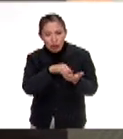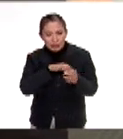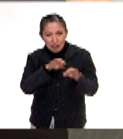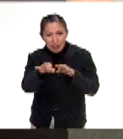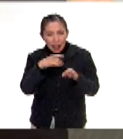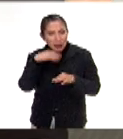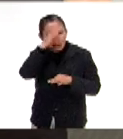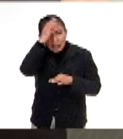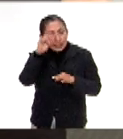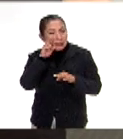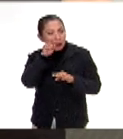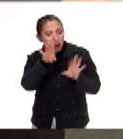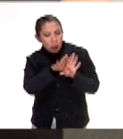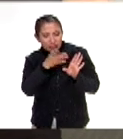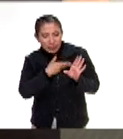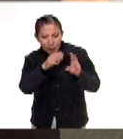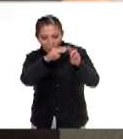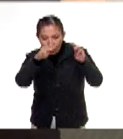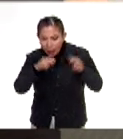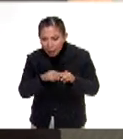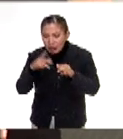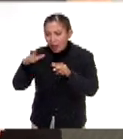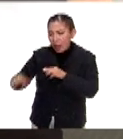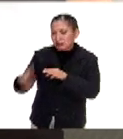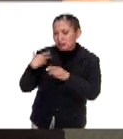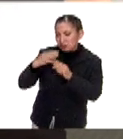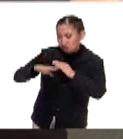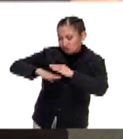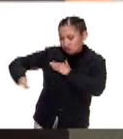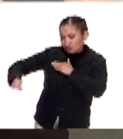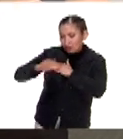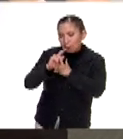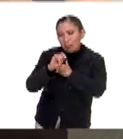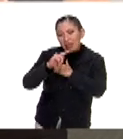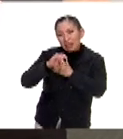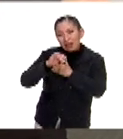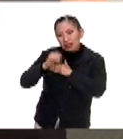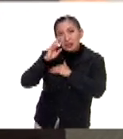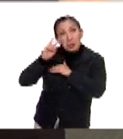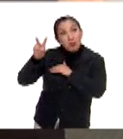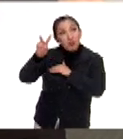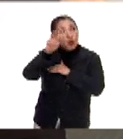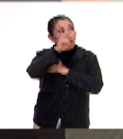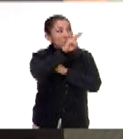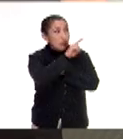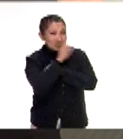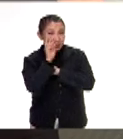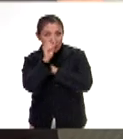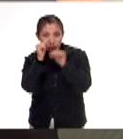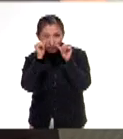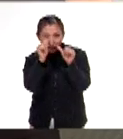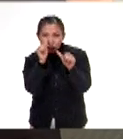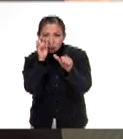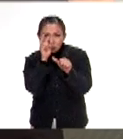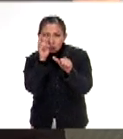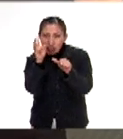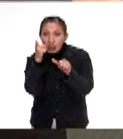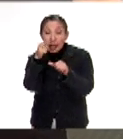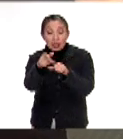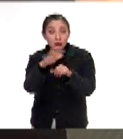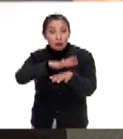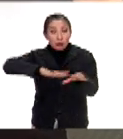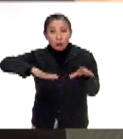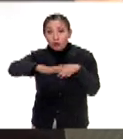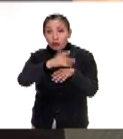ve cómo tenía ella muebles, sillas, unos petates, y se ve el entorno, digo, si se fija uno muy bien, y pues es un